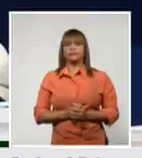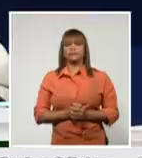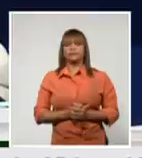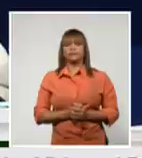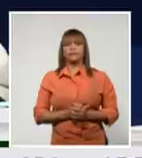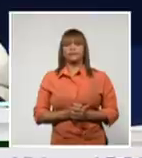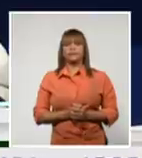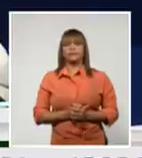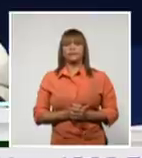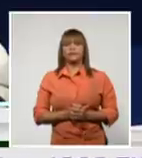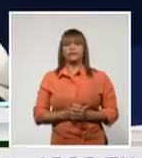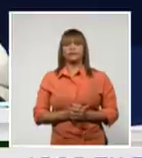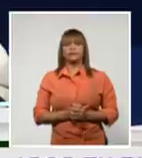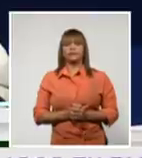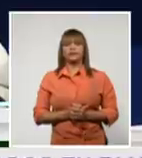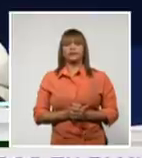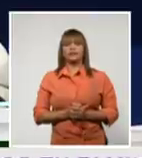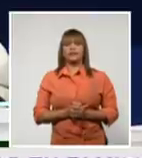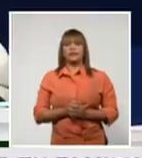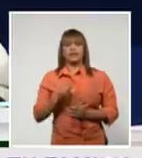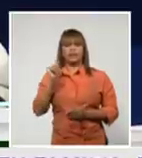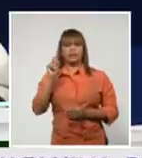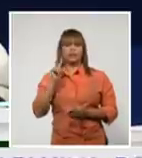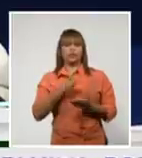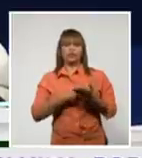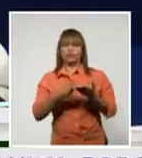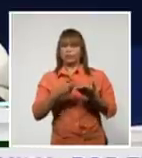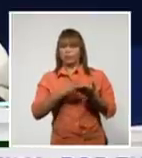En los últimos 15 días,